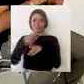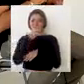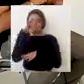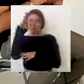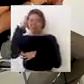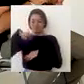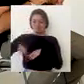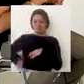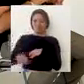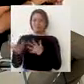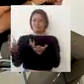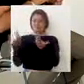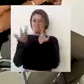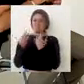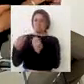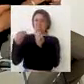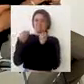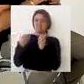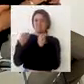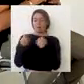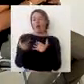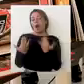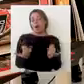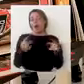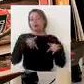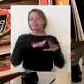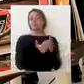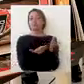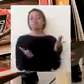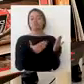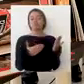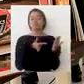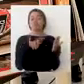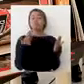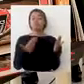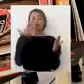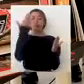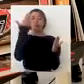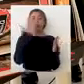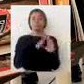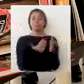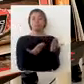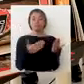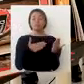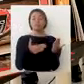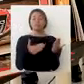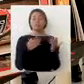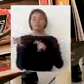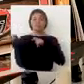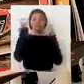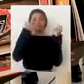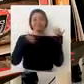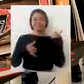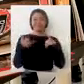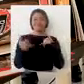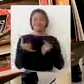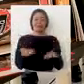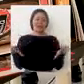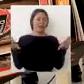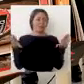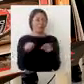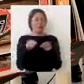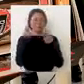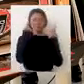Y eso fue lo que me llevó, por ejemplo, a crear ese grupo, a que todos estuvieran